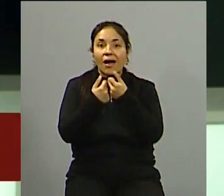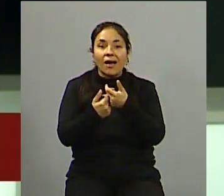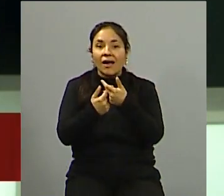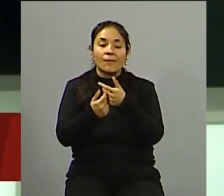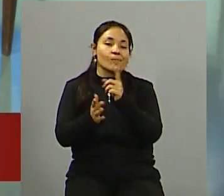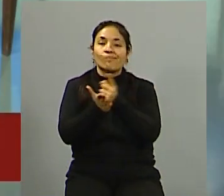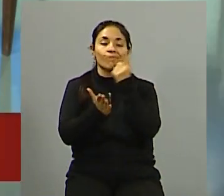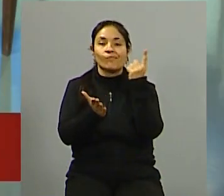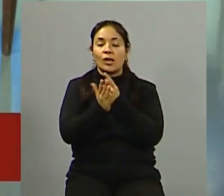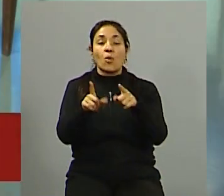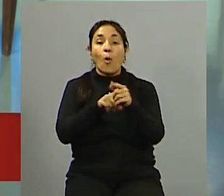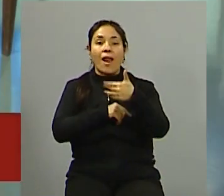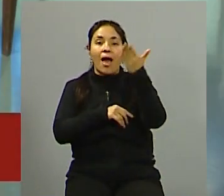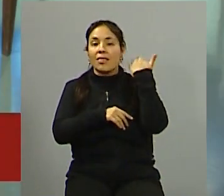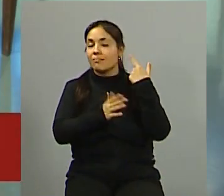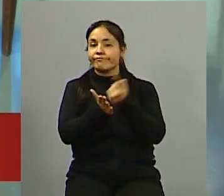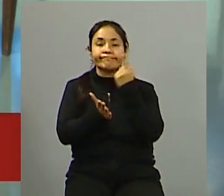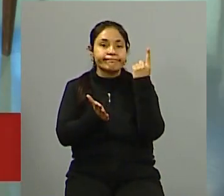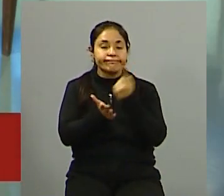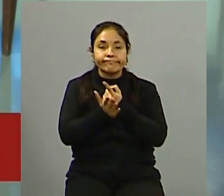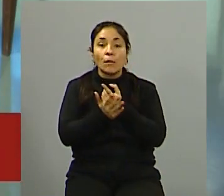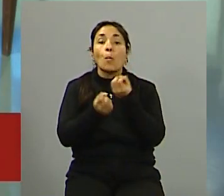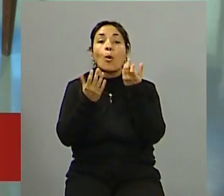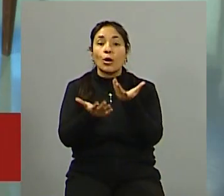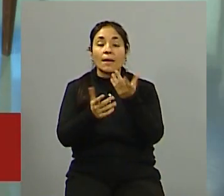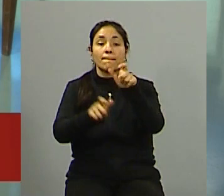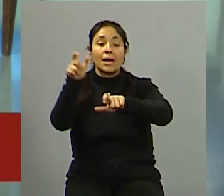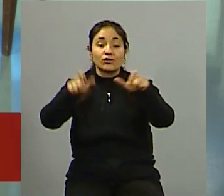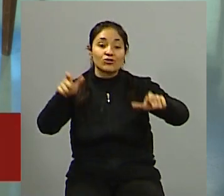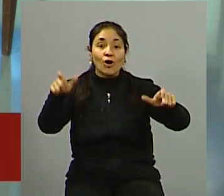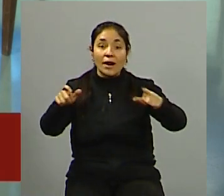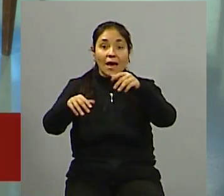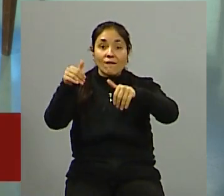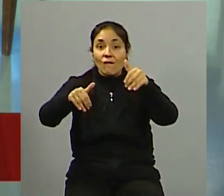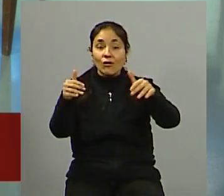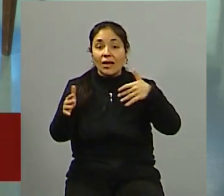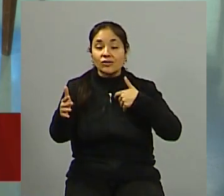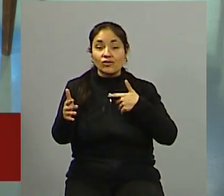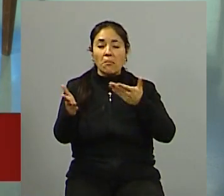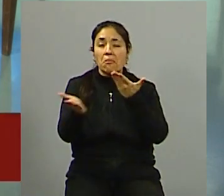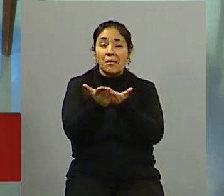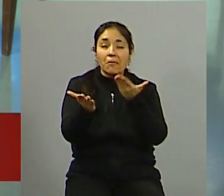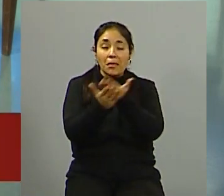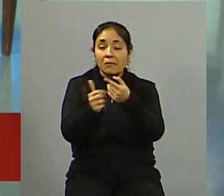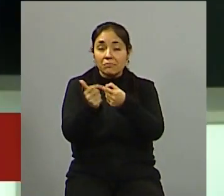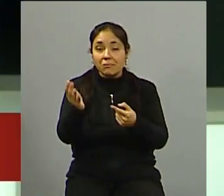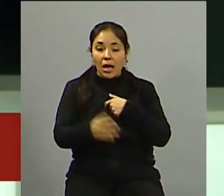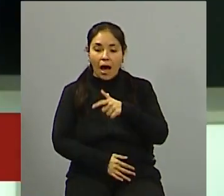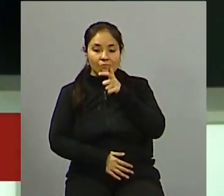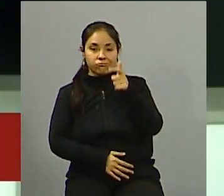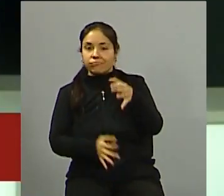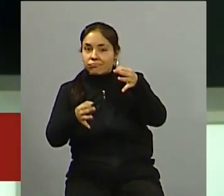antes, porque no le logran dar la respuesta a los votantes, ¿sí? Desde, vamos a decir así,